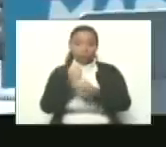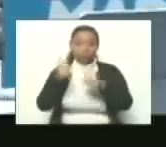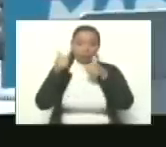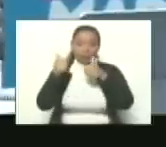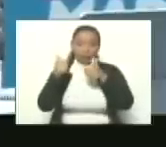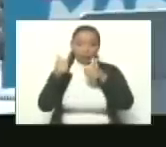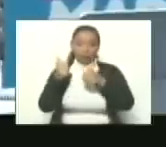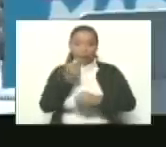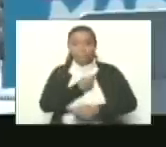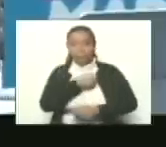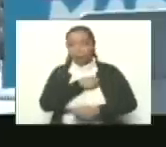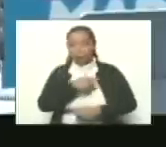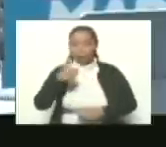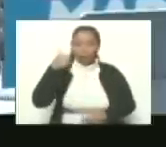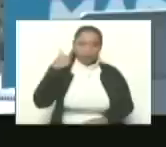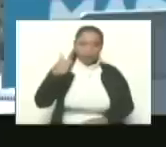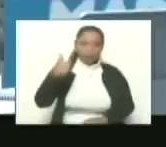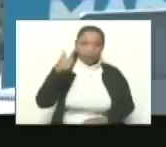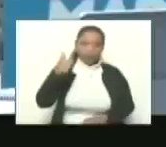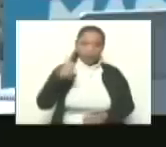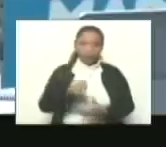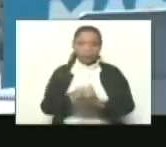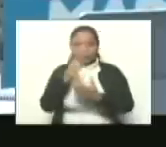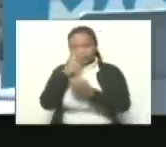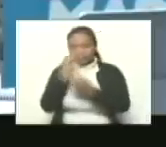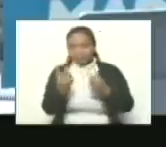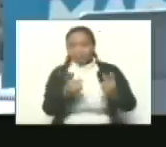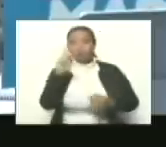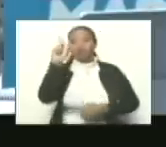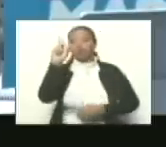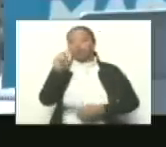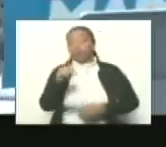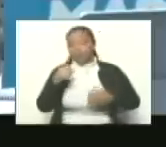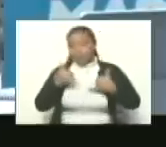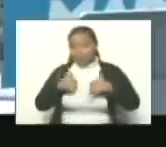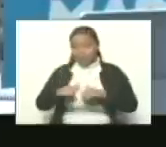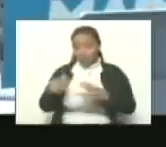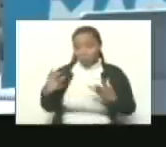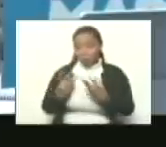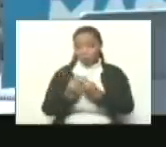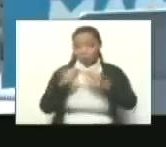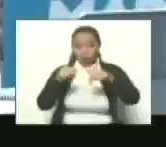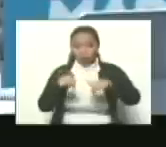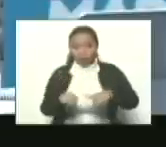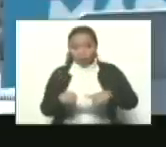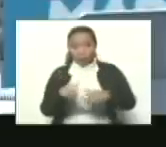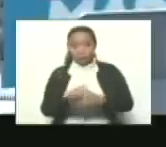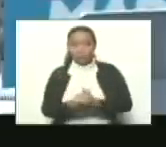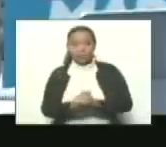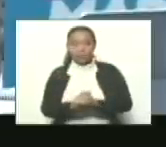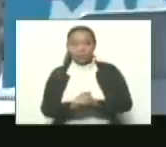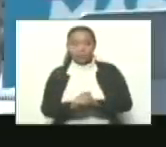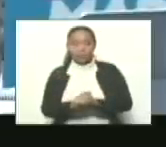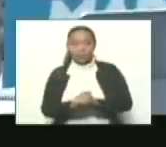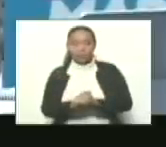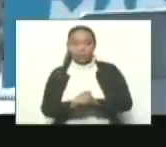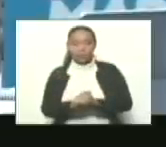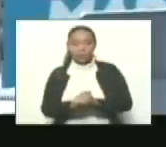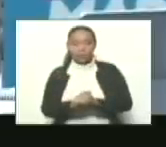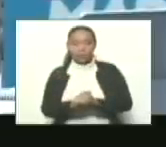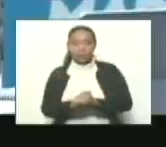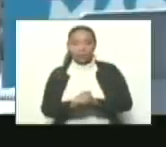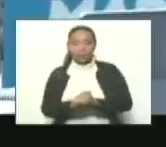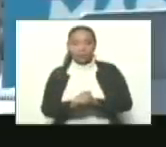en español. Bienvenida. Y también está su hijo, Baher Ben Yedou.